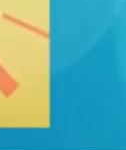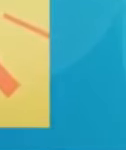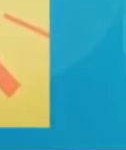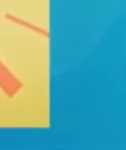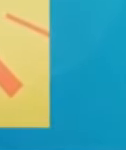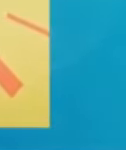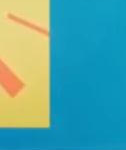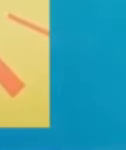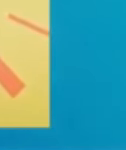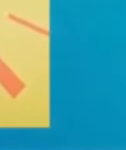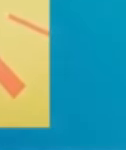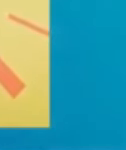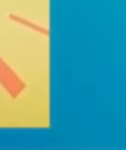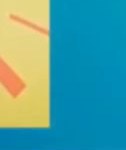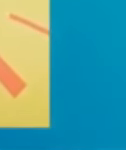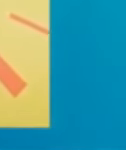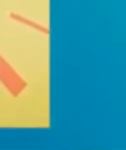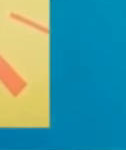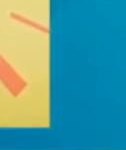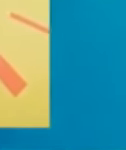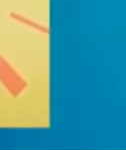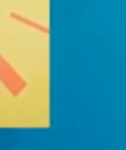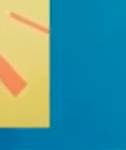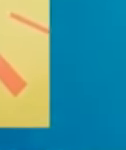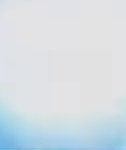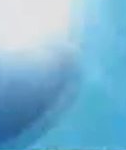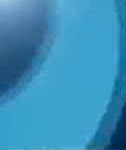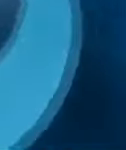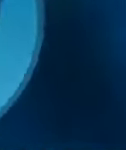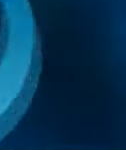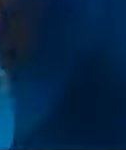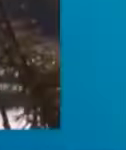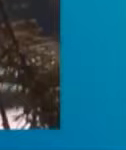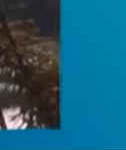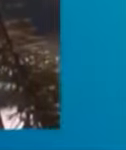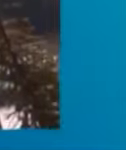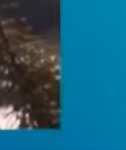Grande representante de skateboard, parque pelo mundo, torcida.